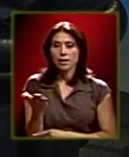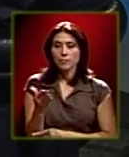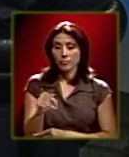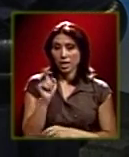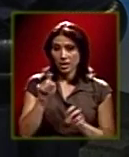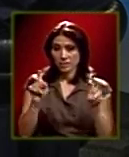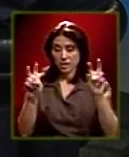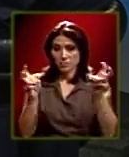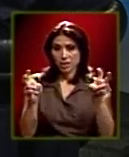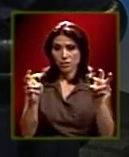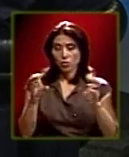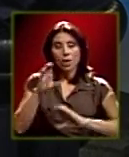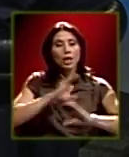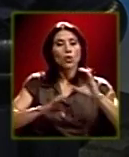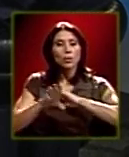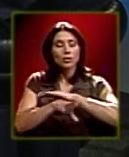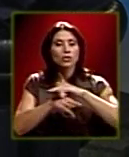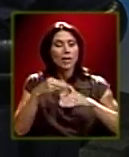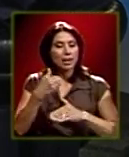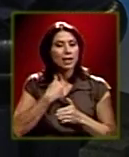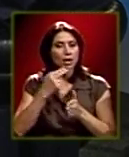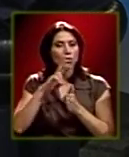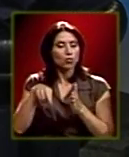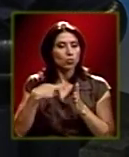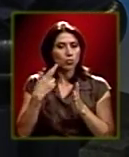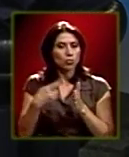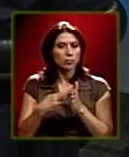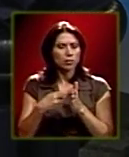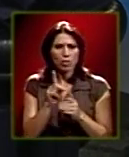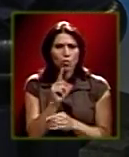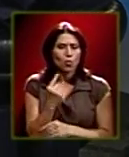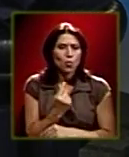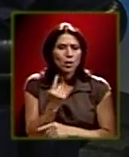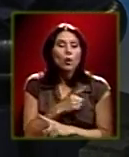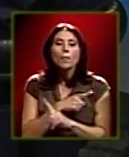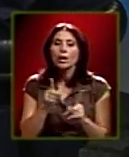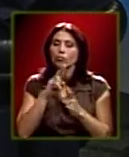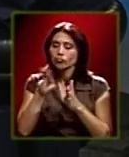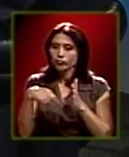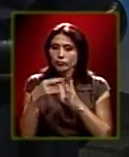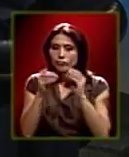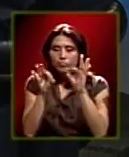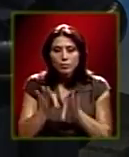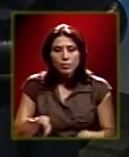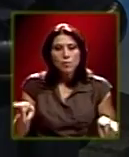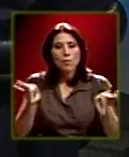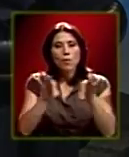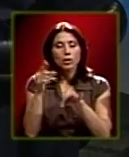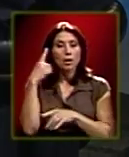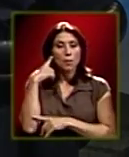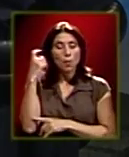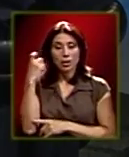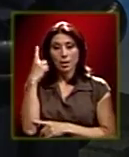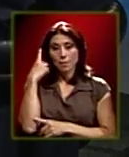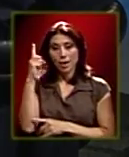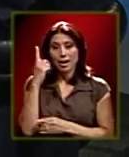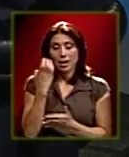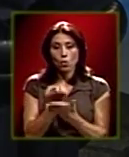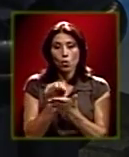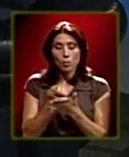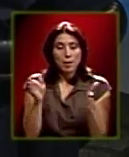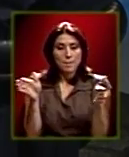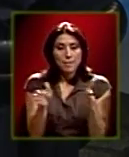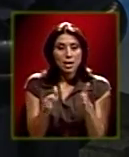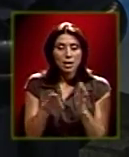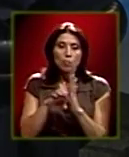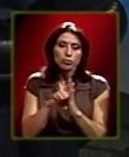aspecto el comercio exterior juega un papel, no es lo único, por supuesto, pero juega un papel importante, porque para una economía pequeña como Costa